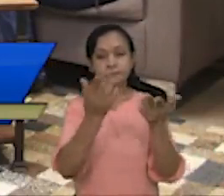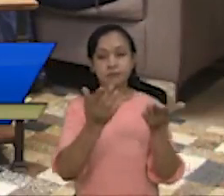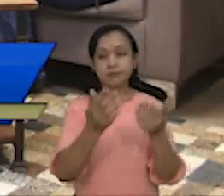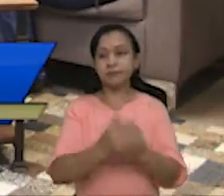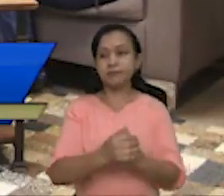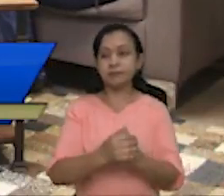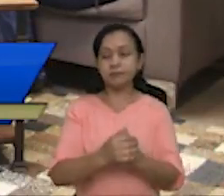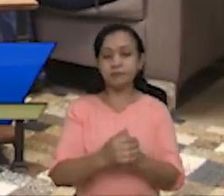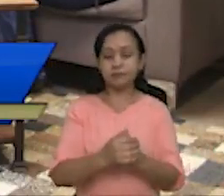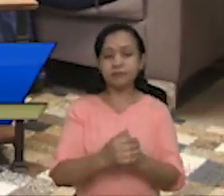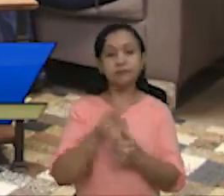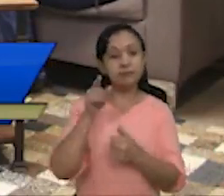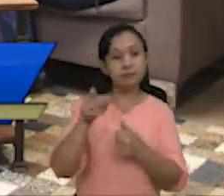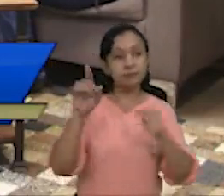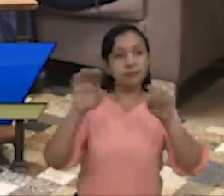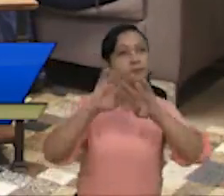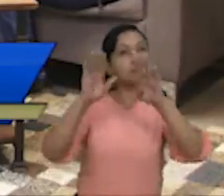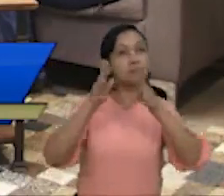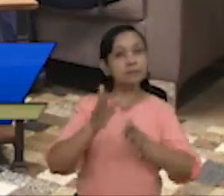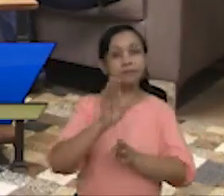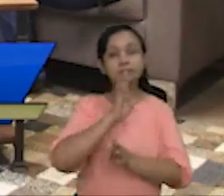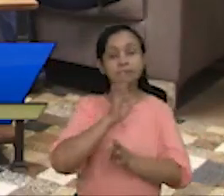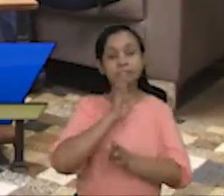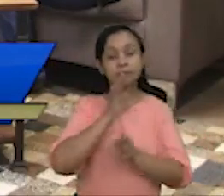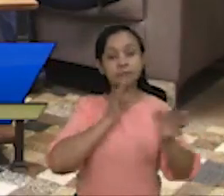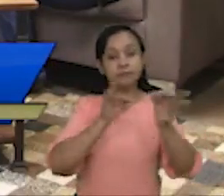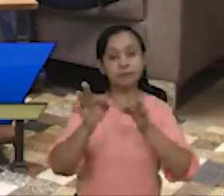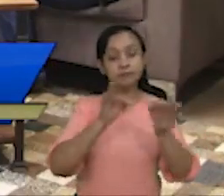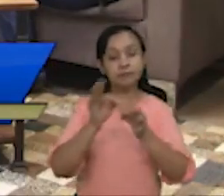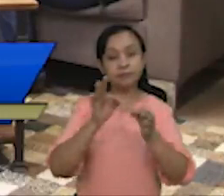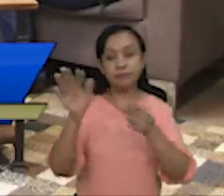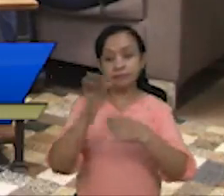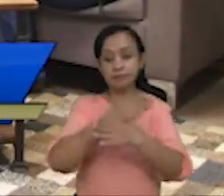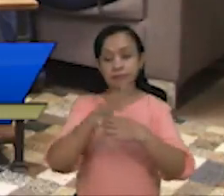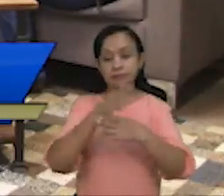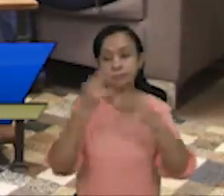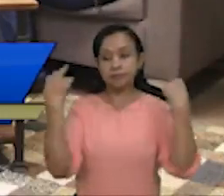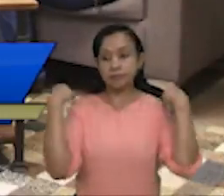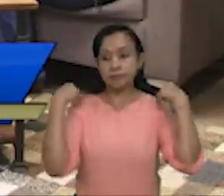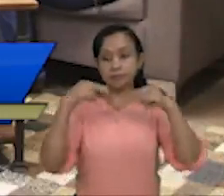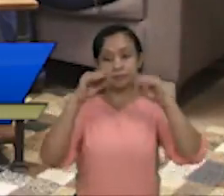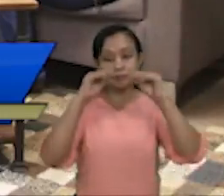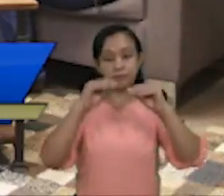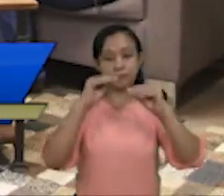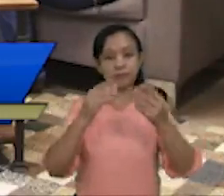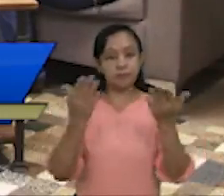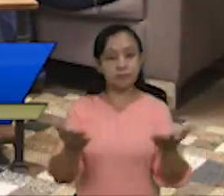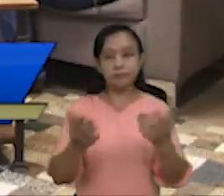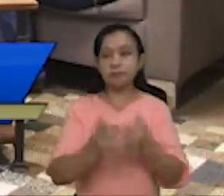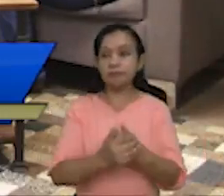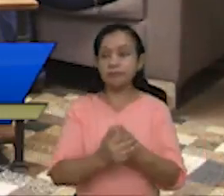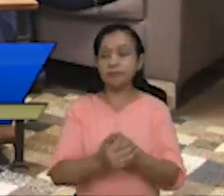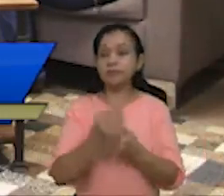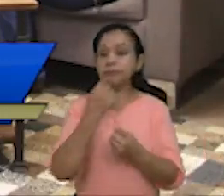la Marcela está en el punto, y agregarle un poco que dentro de este proceso educativo de formación de los comunicadores hay que